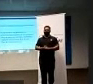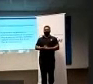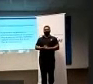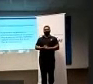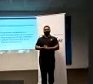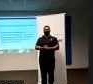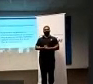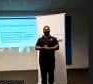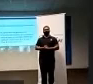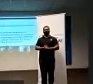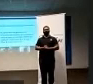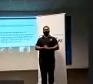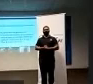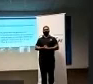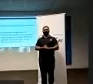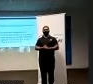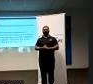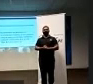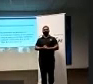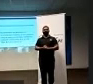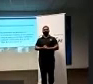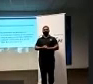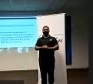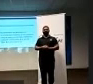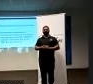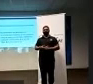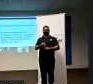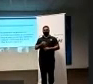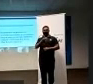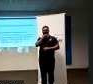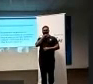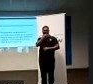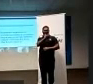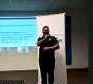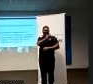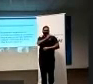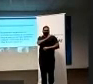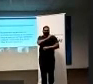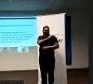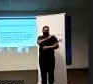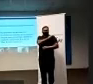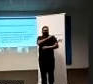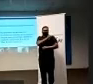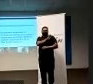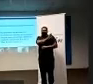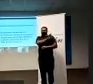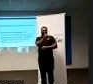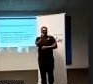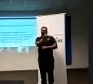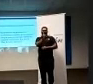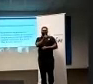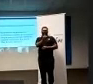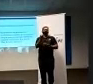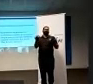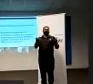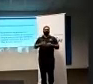En cuanto a las contraindicaciones, no administrar en personas con antecedentes conocidos de una reacción alérgica grave, por ejemplo, anafilaxia a cualquier componente